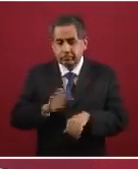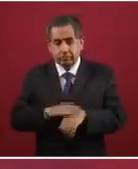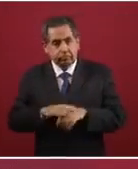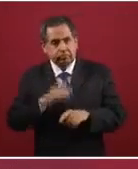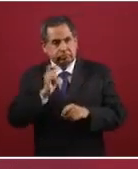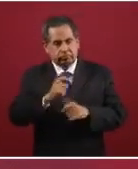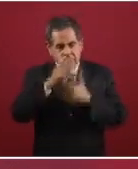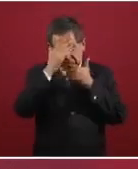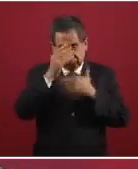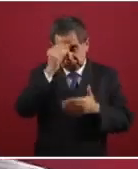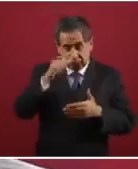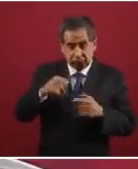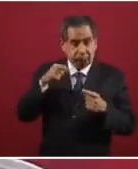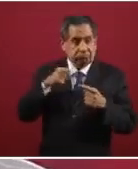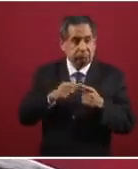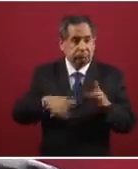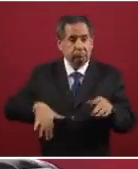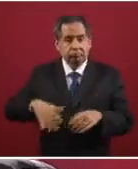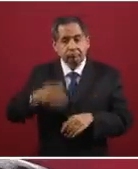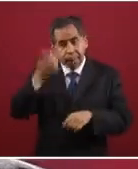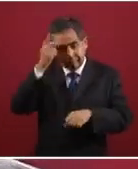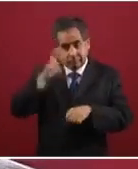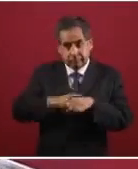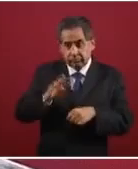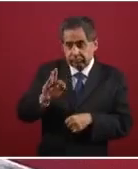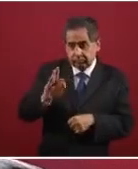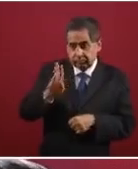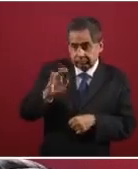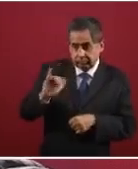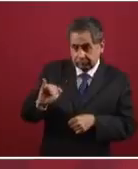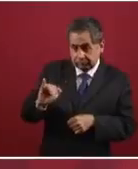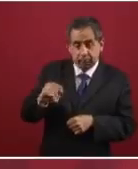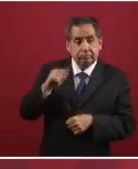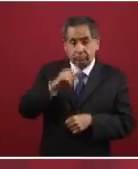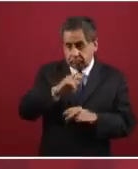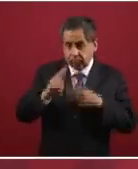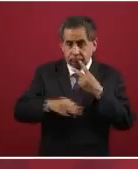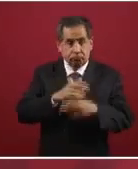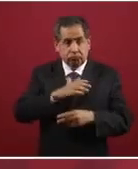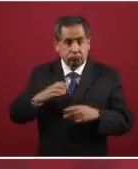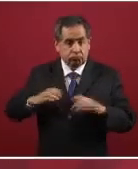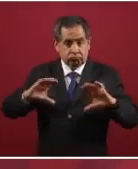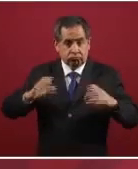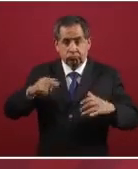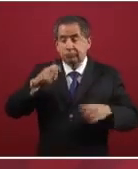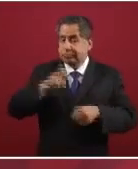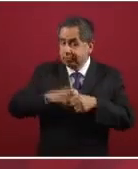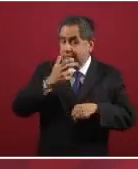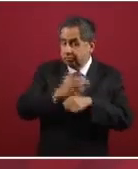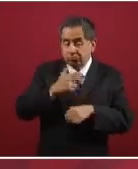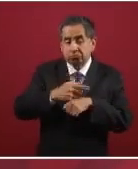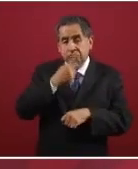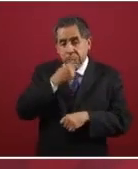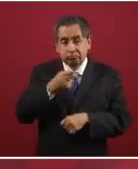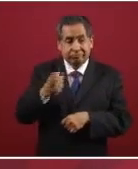terrorismo, como lo dijo el director del FBI en el Congreso de Estados Unidos.